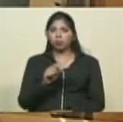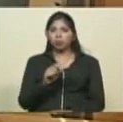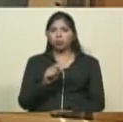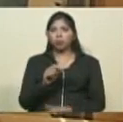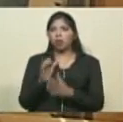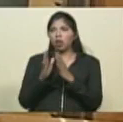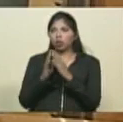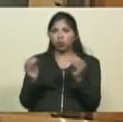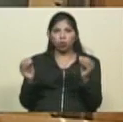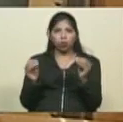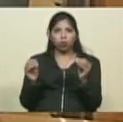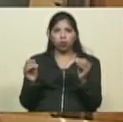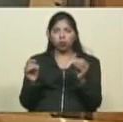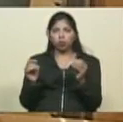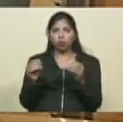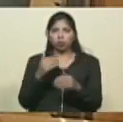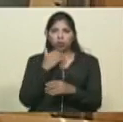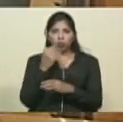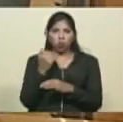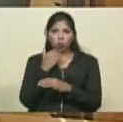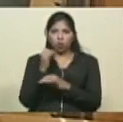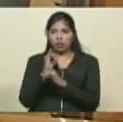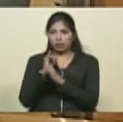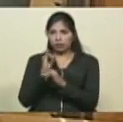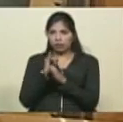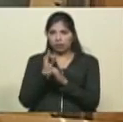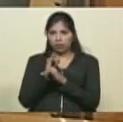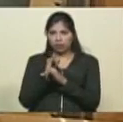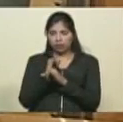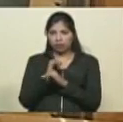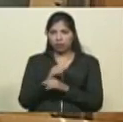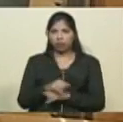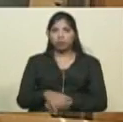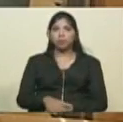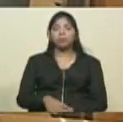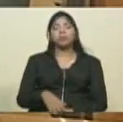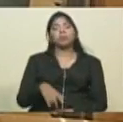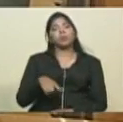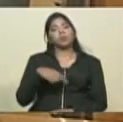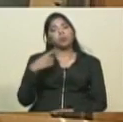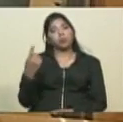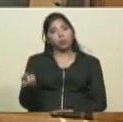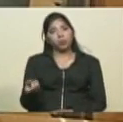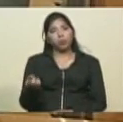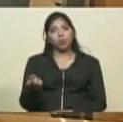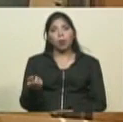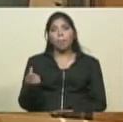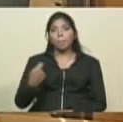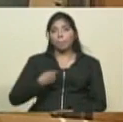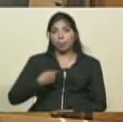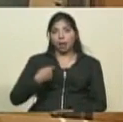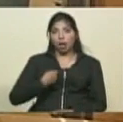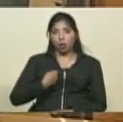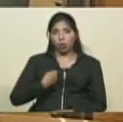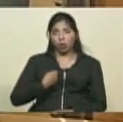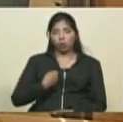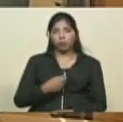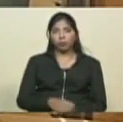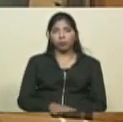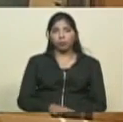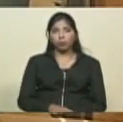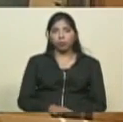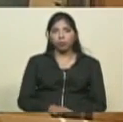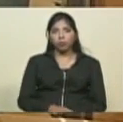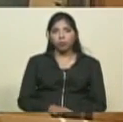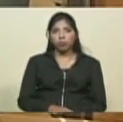que se realicen por esta vía. El establecimiento de una bonificación especial en el pago del impuesto sobre la renta por